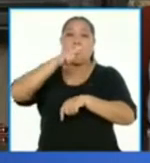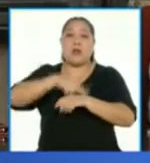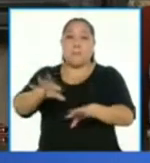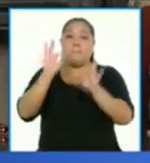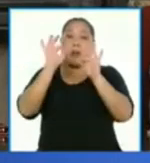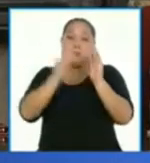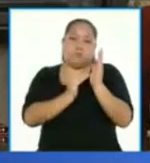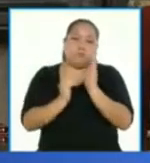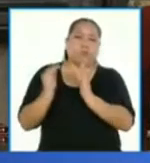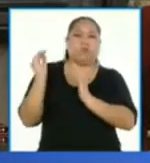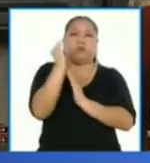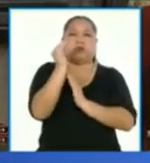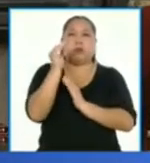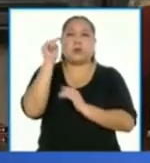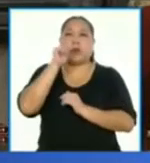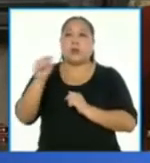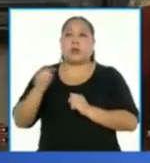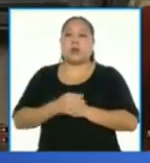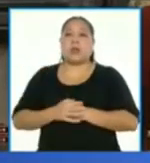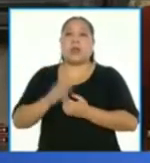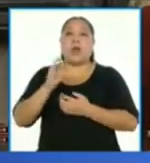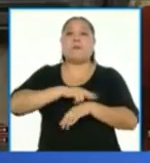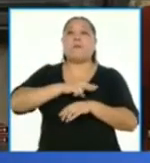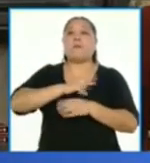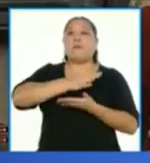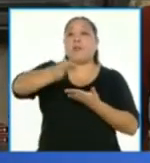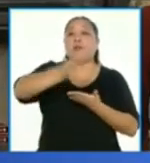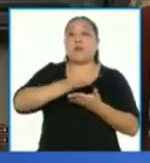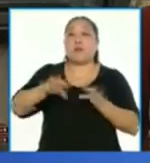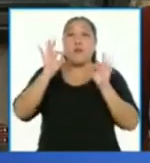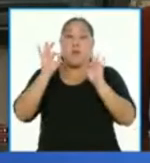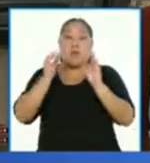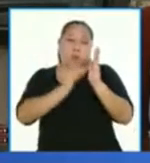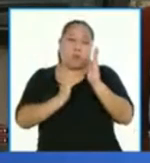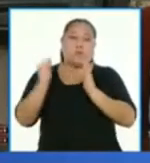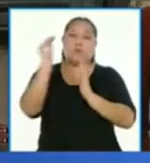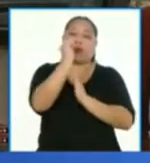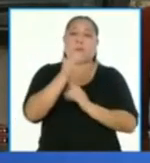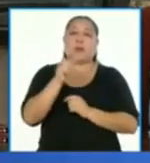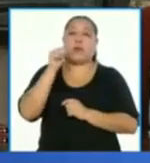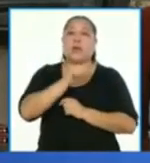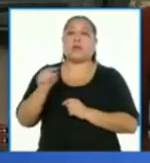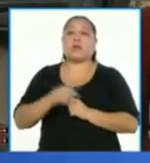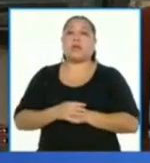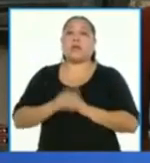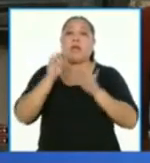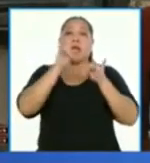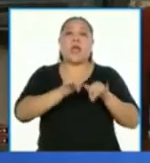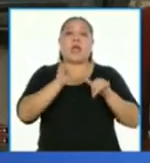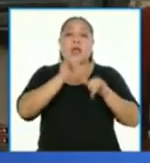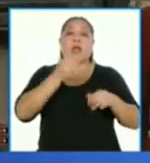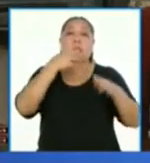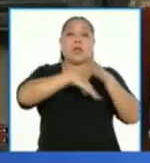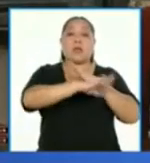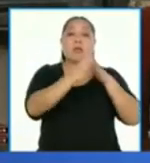extremo estamos o perdón en las provincias con riesgo extremo estamos con una inmovilización